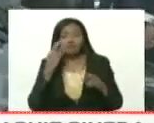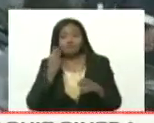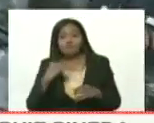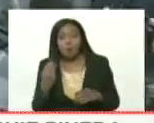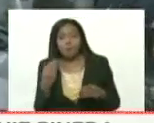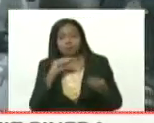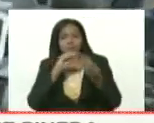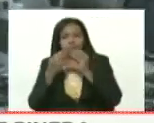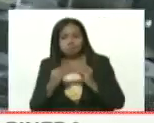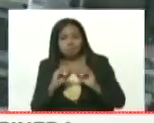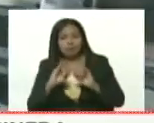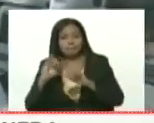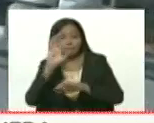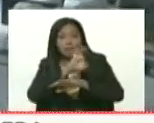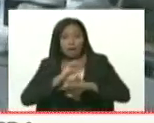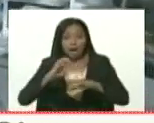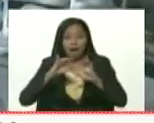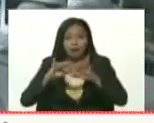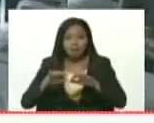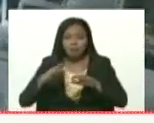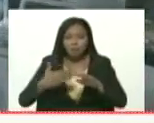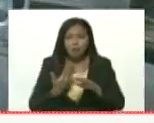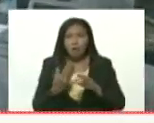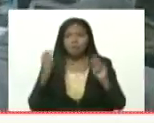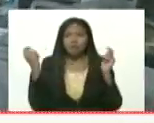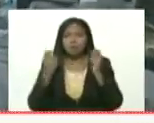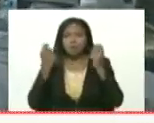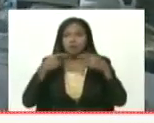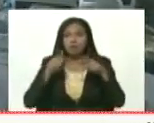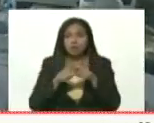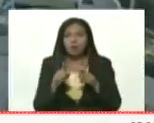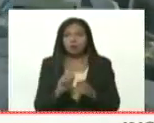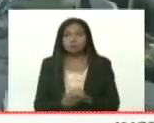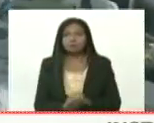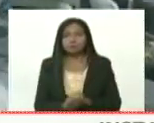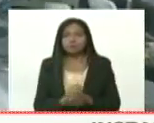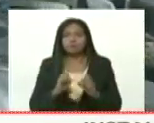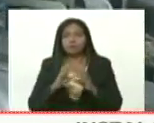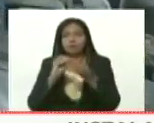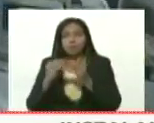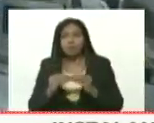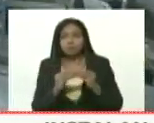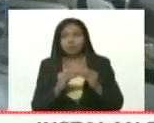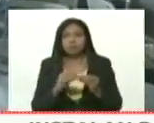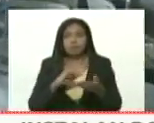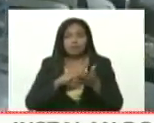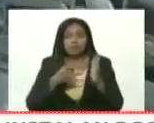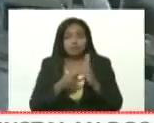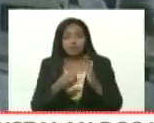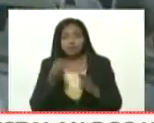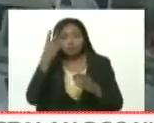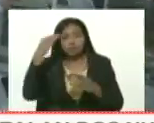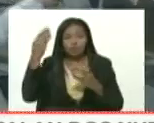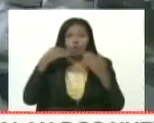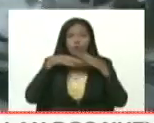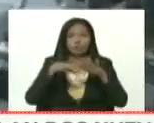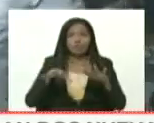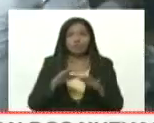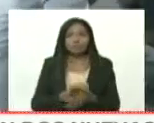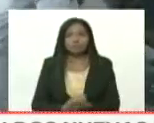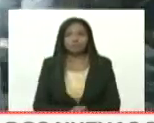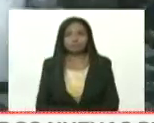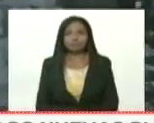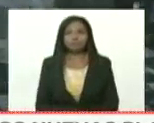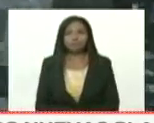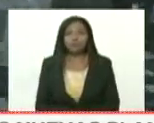mantenimiento y reparación de sus canaimas. No, promover se la pierde cultura, de vista mantenimiento eso. Y el trabajo desde la bueno, electrónica. Bueno, que Dios los bendiga, pues. Gracias. ¿Qué quiere? Ajá.